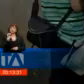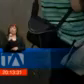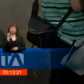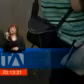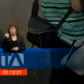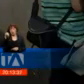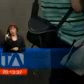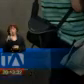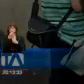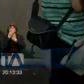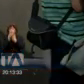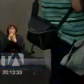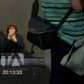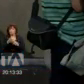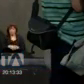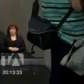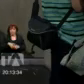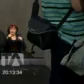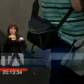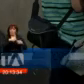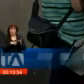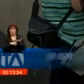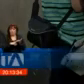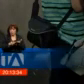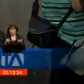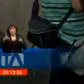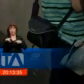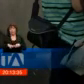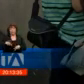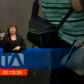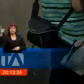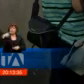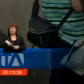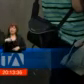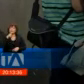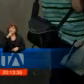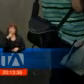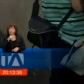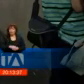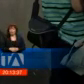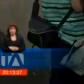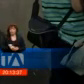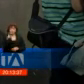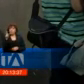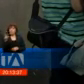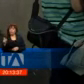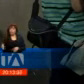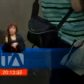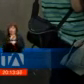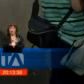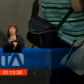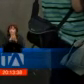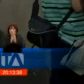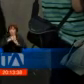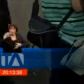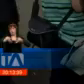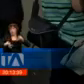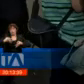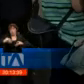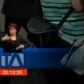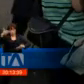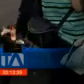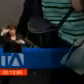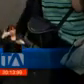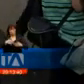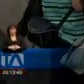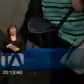cargo. A esta sesión también acudieron quienes presentaron esta solicitud de juicio político hace 11 meses. Ellos reaccionaron